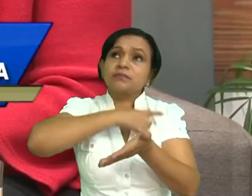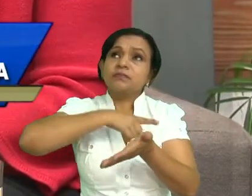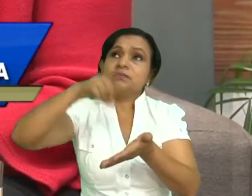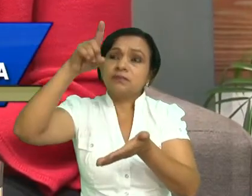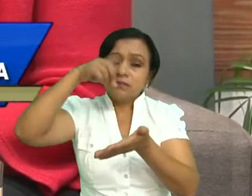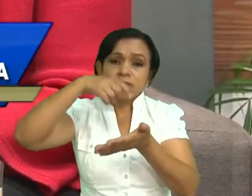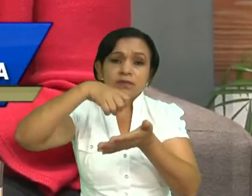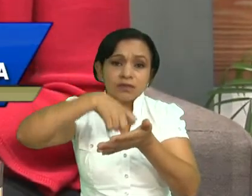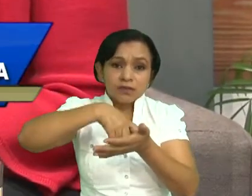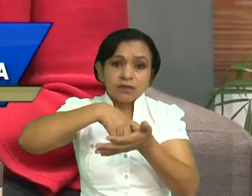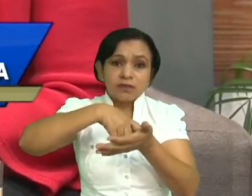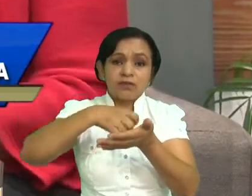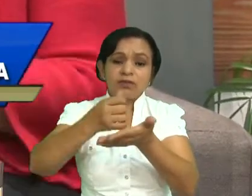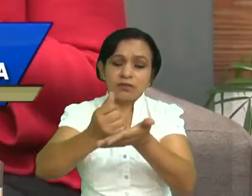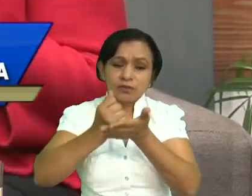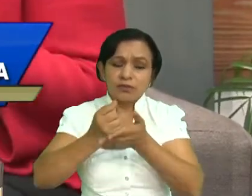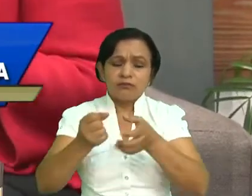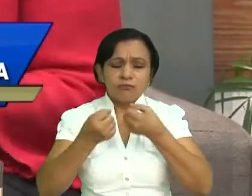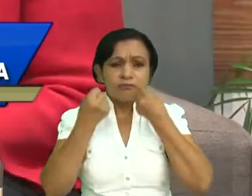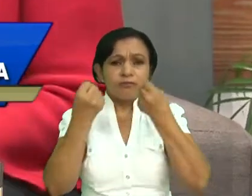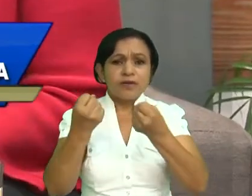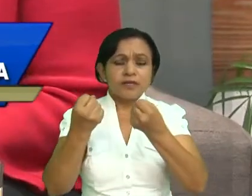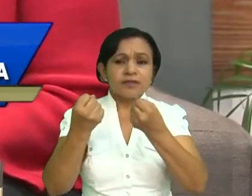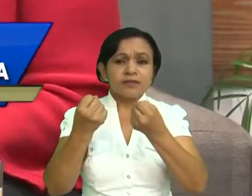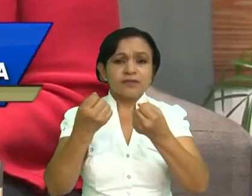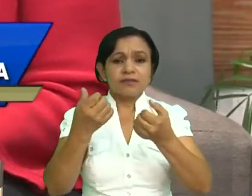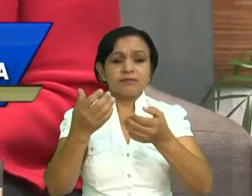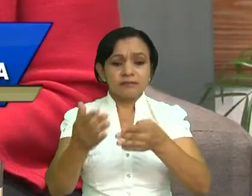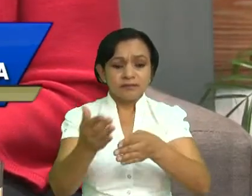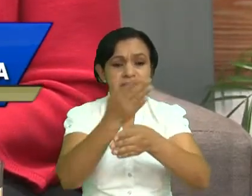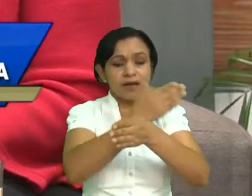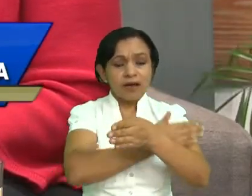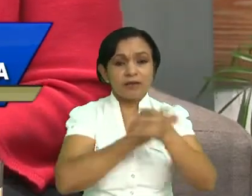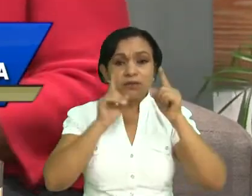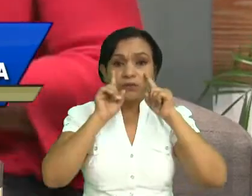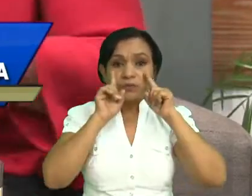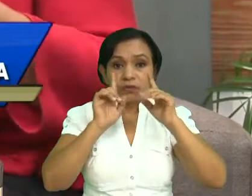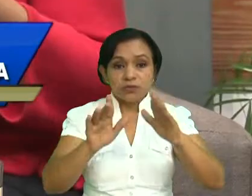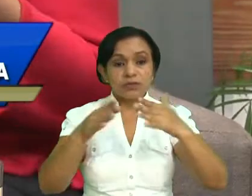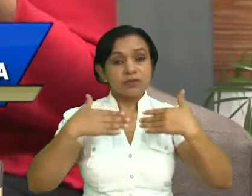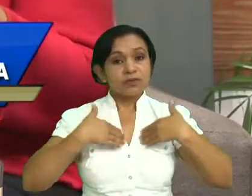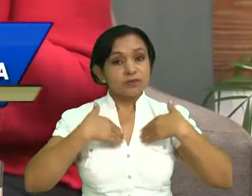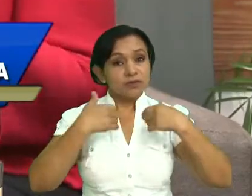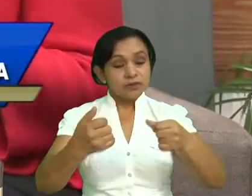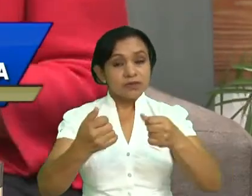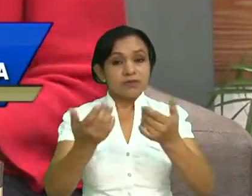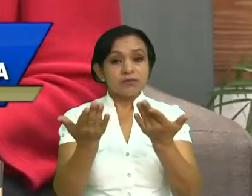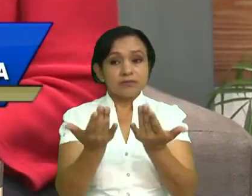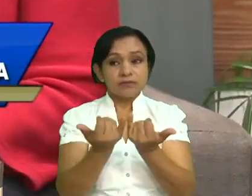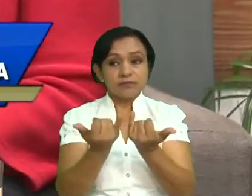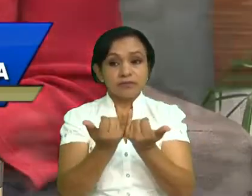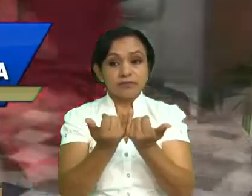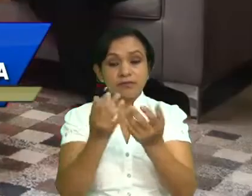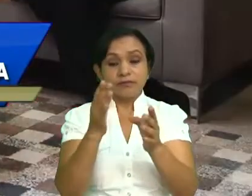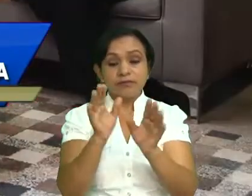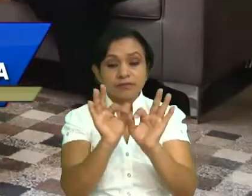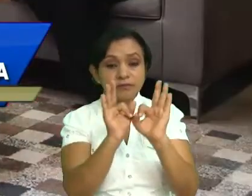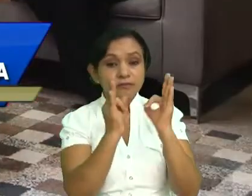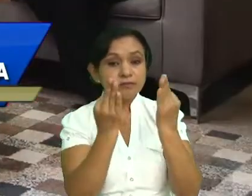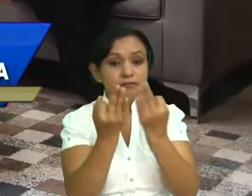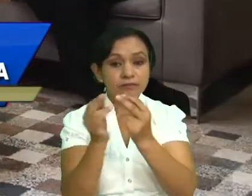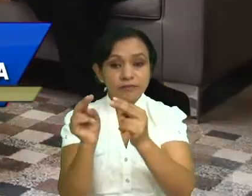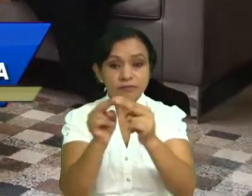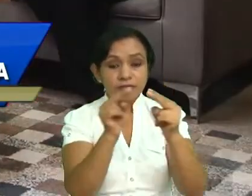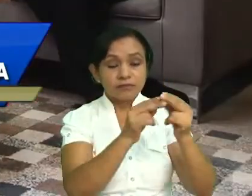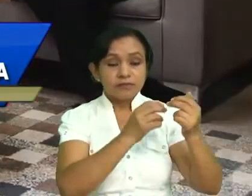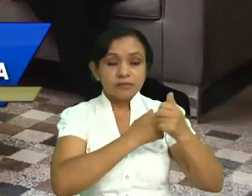rodillas ante el Señor de Señores, pidiéndoles que nos dé fortaleza, pero sobre todo que en estos momentos valoremos la convivencia familiar, el amor